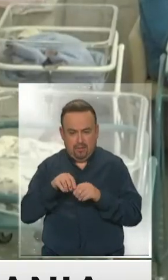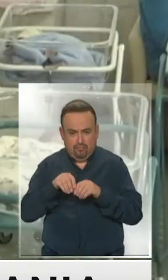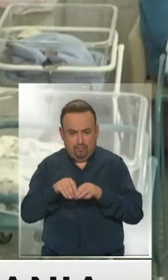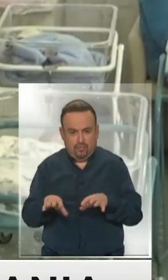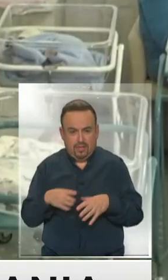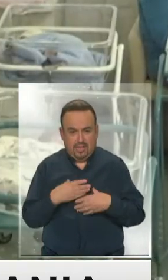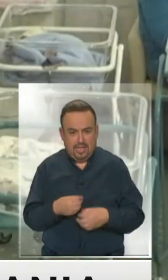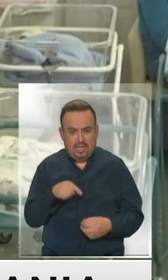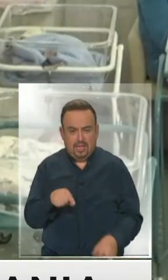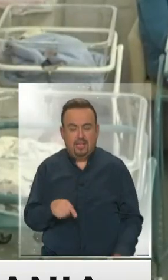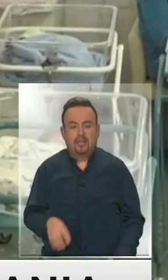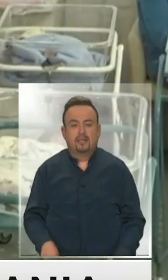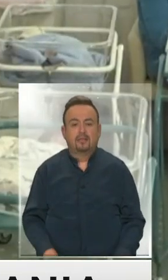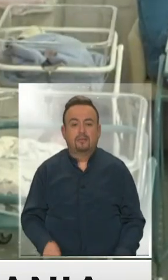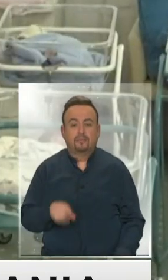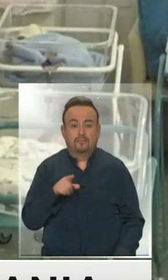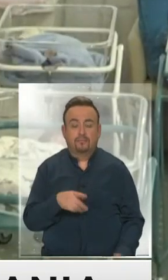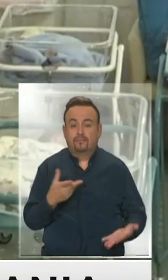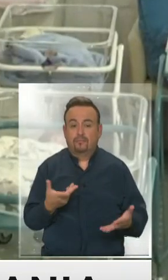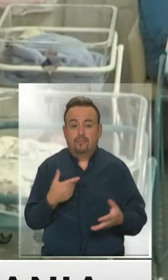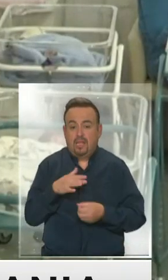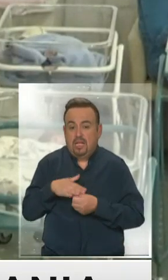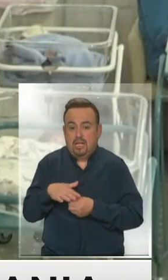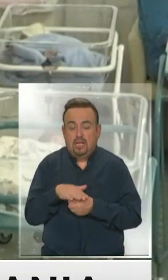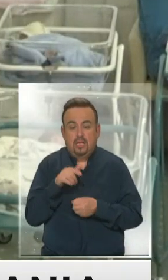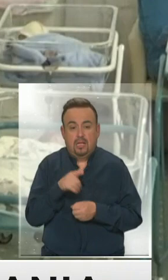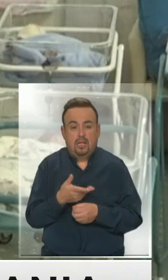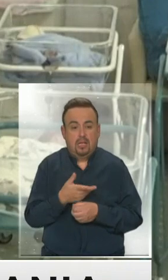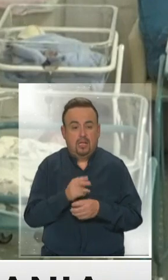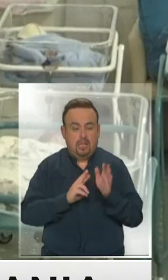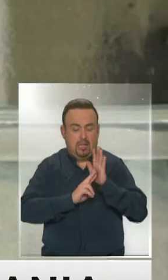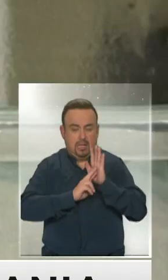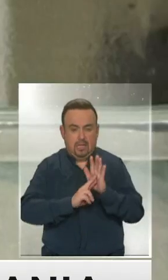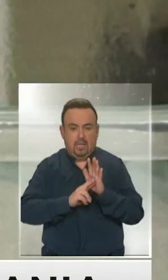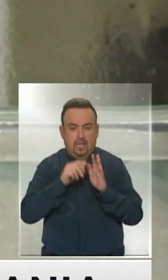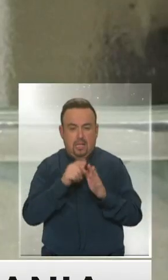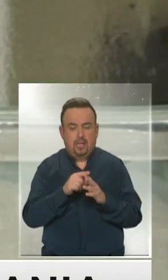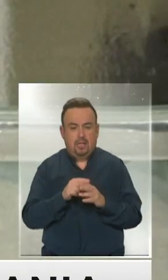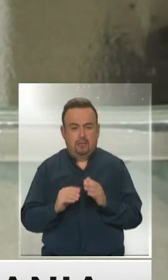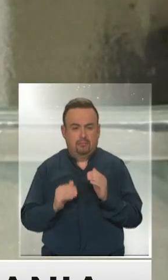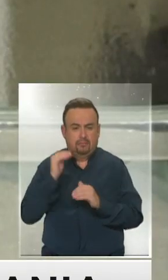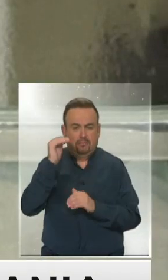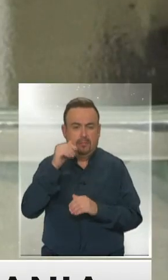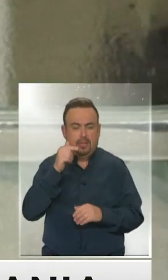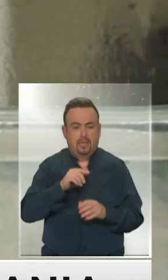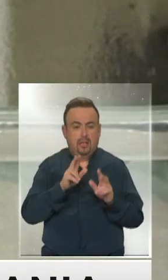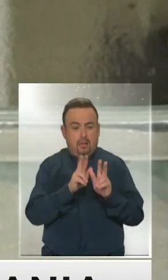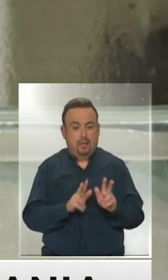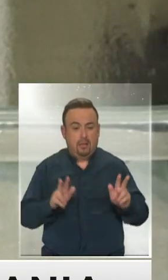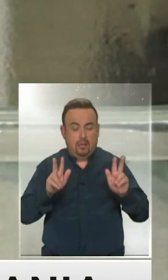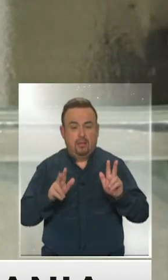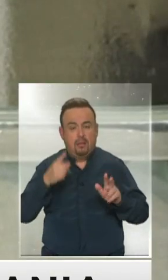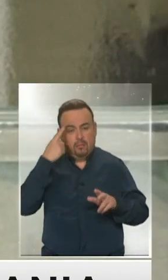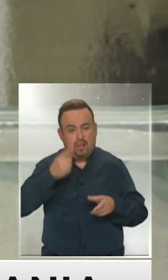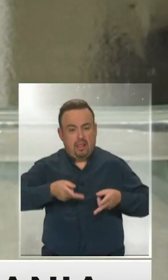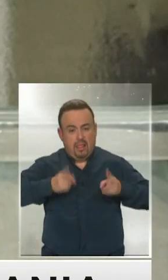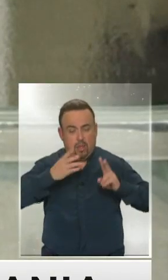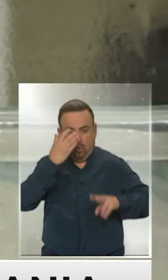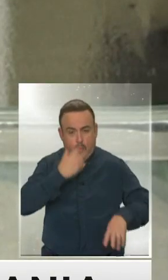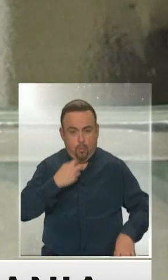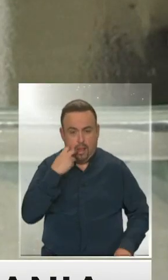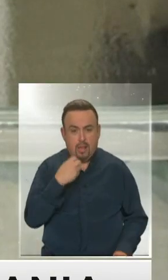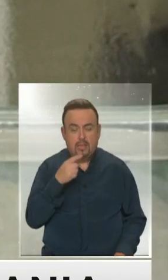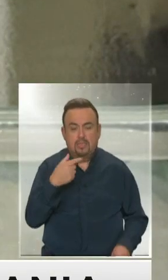bio text com en tanto esta situación llegó hasta los representantes del alto comisionado de las naciones unidas para los derechos humanos